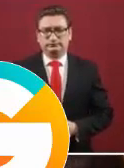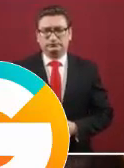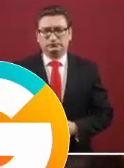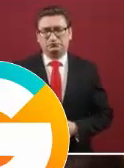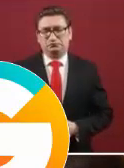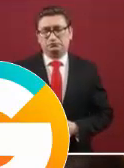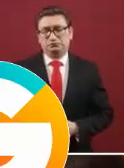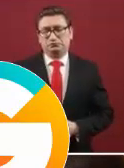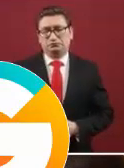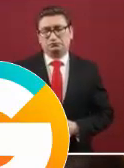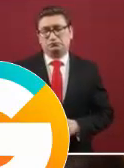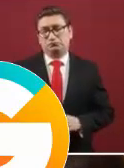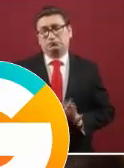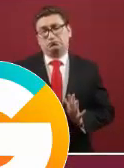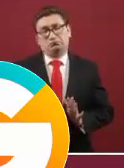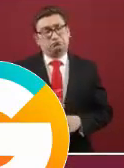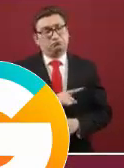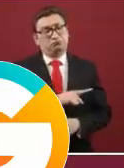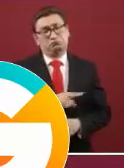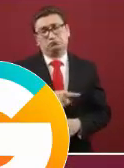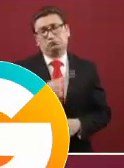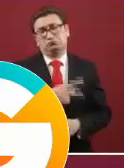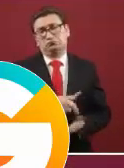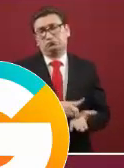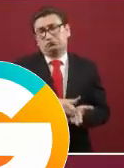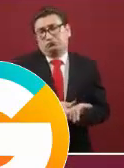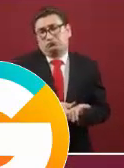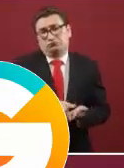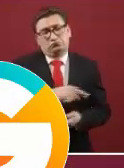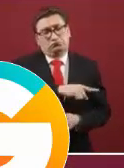su derecho, están ejerciendo su libertad.